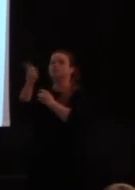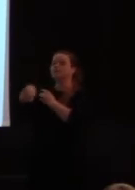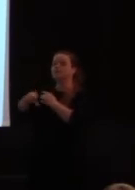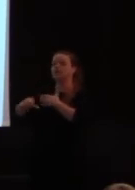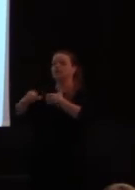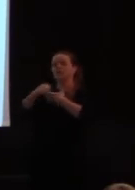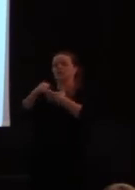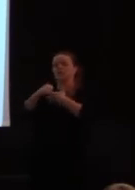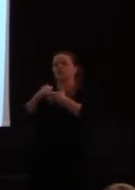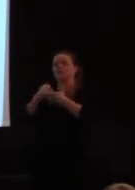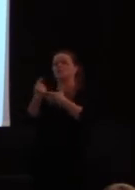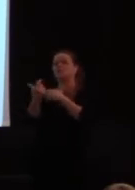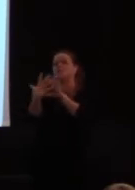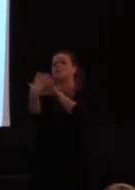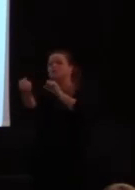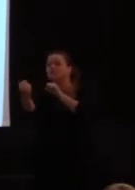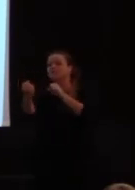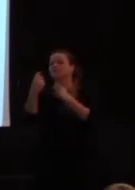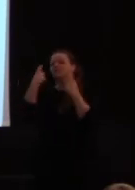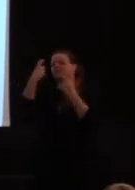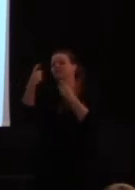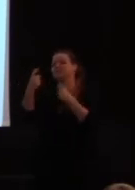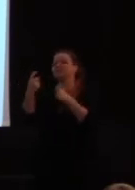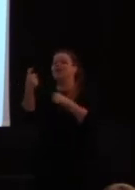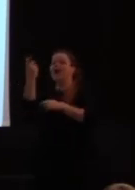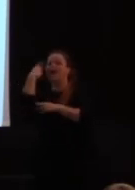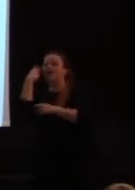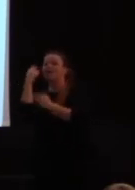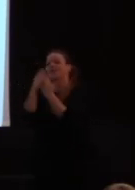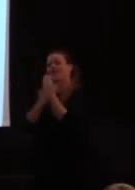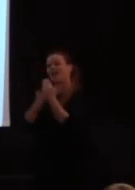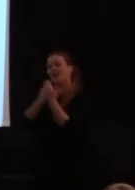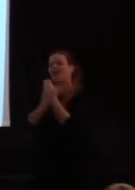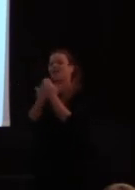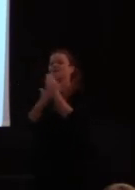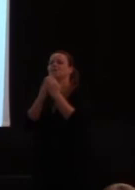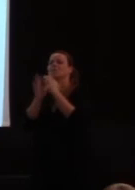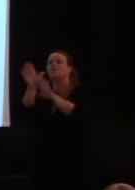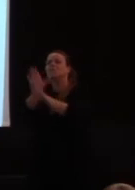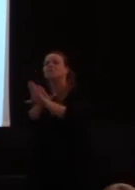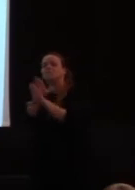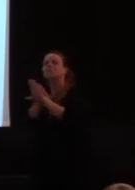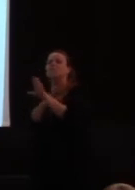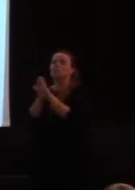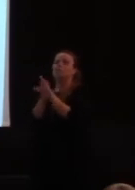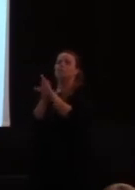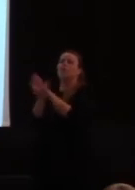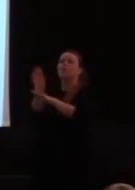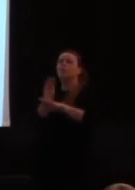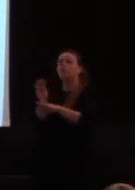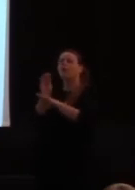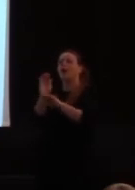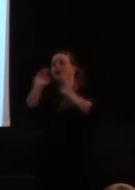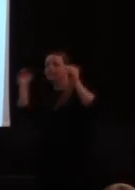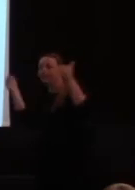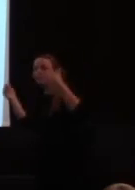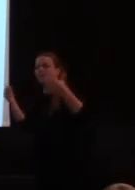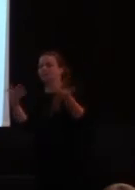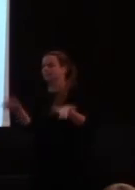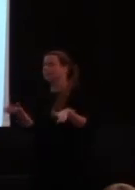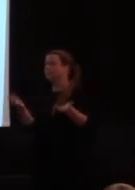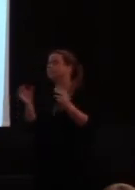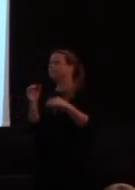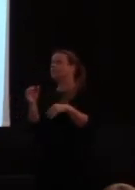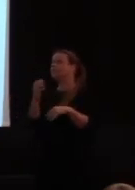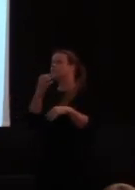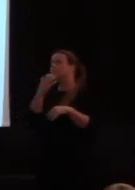buscar esta complicidad, ¿no? Nos tratamos bien, nos controlamos, nos atendemos, estamos disponibles, todo. Si nos situamos en un